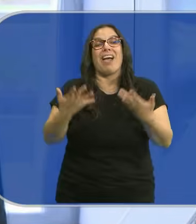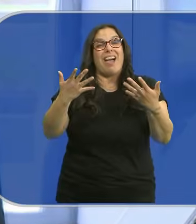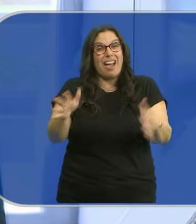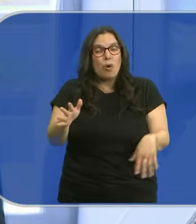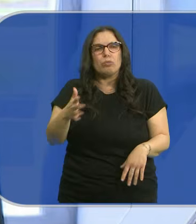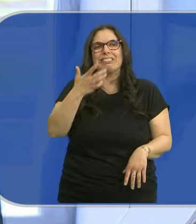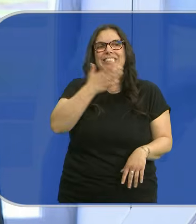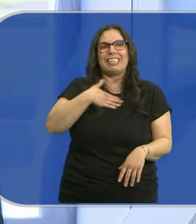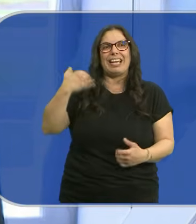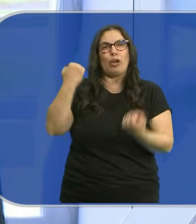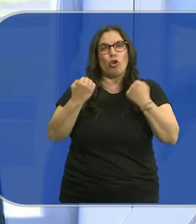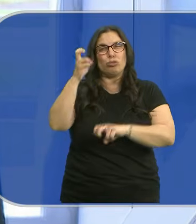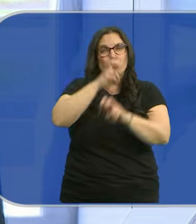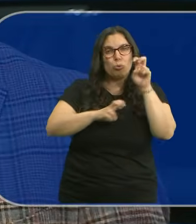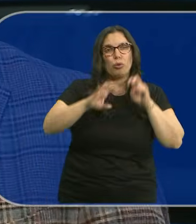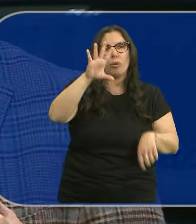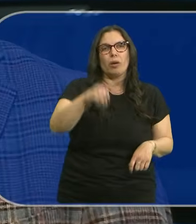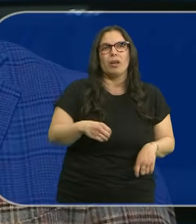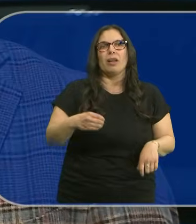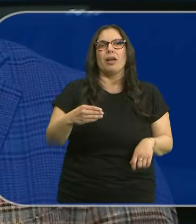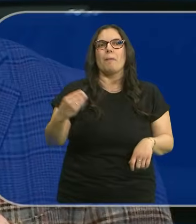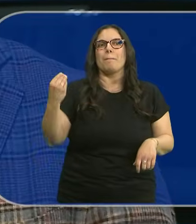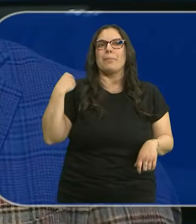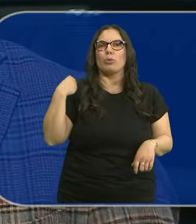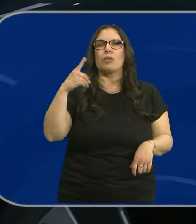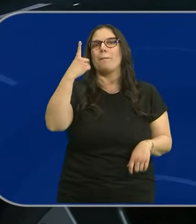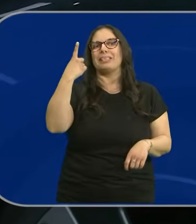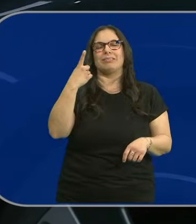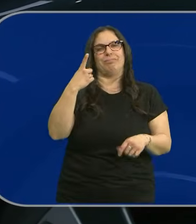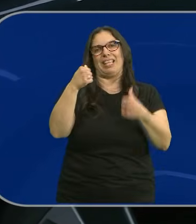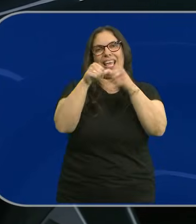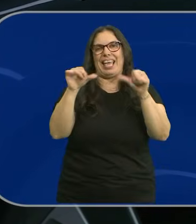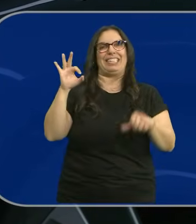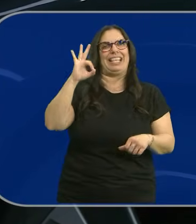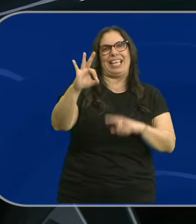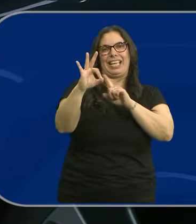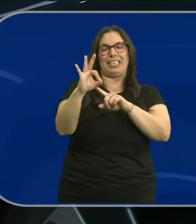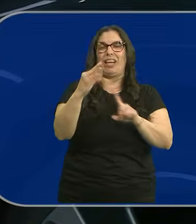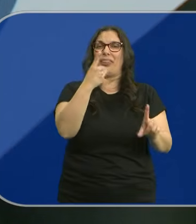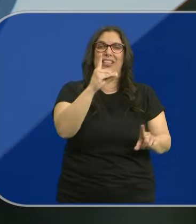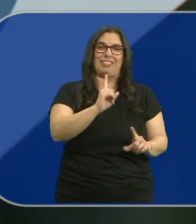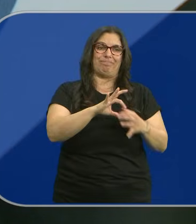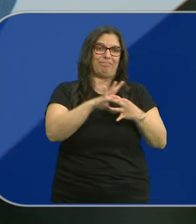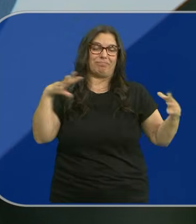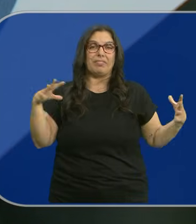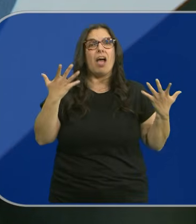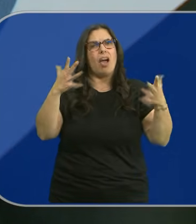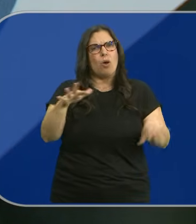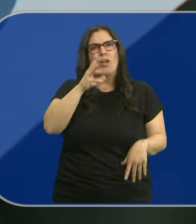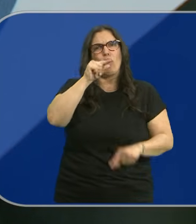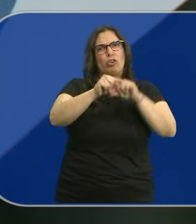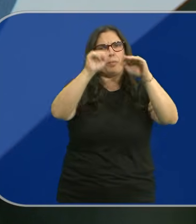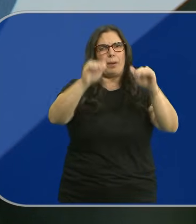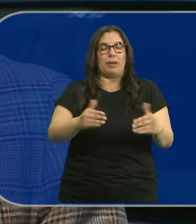así, quienes buscan coche no vienen preguntando por el coche en sí, sino por la etiqueta. Y en esto el diésel no convence, pese a que ahora